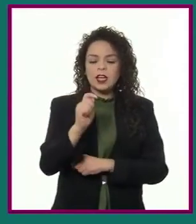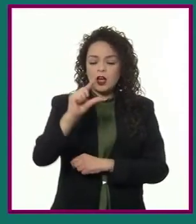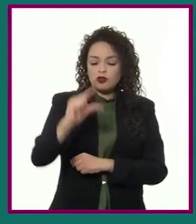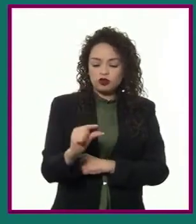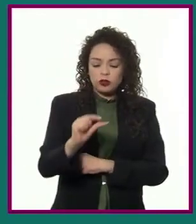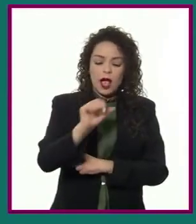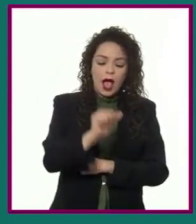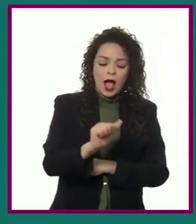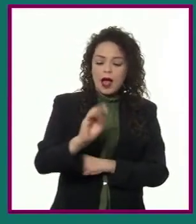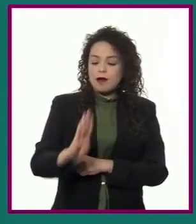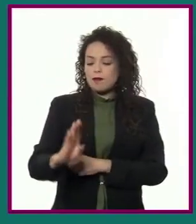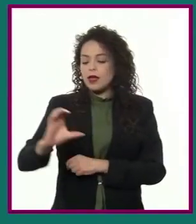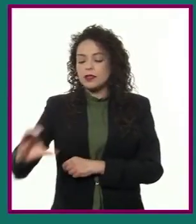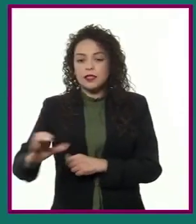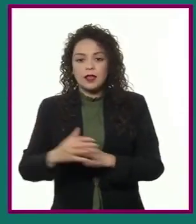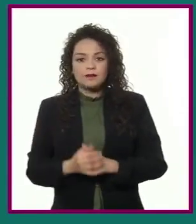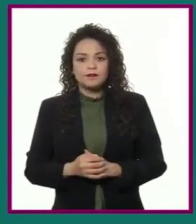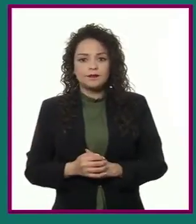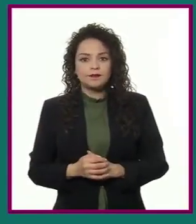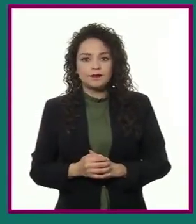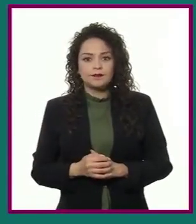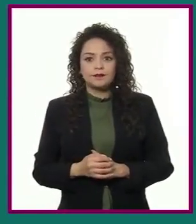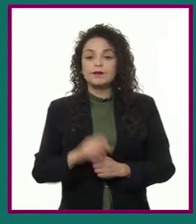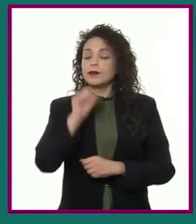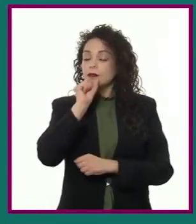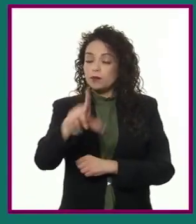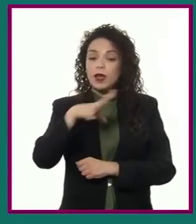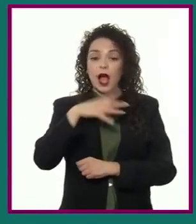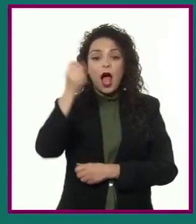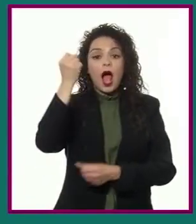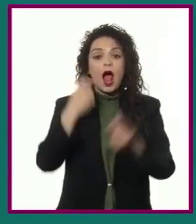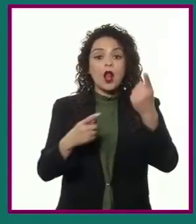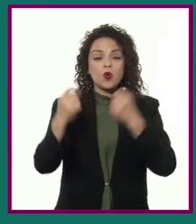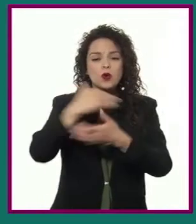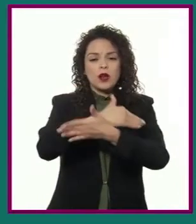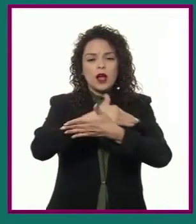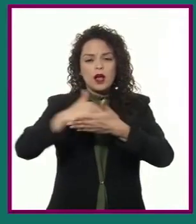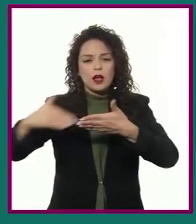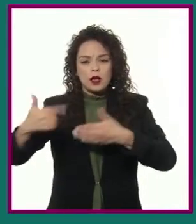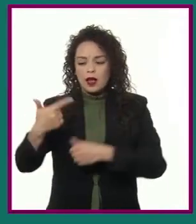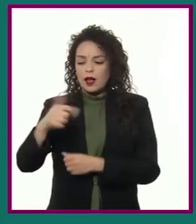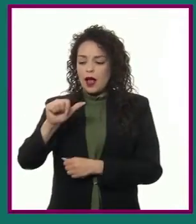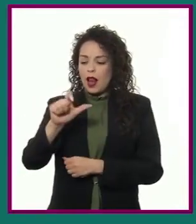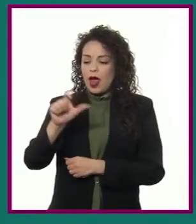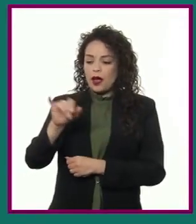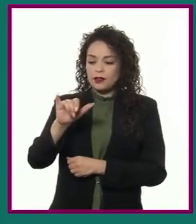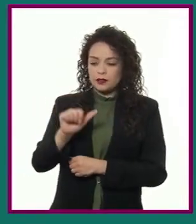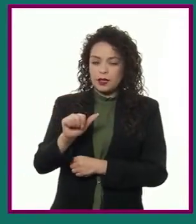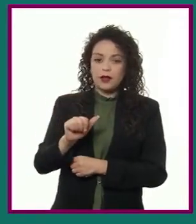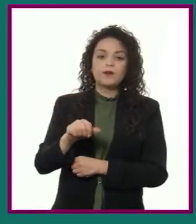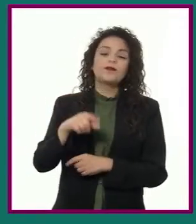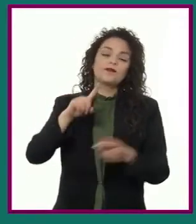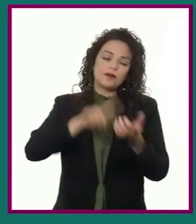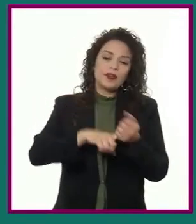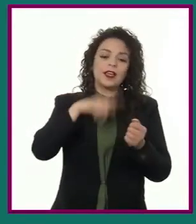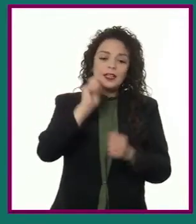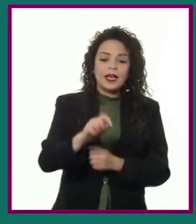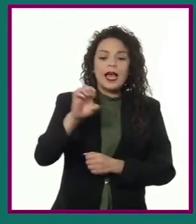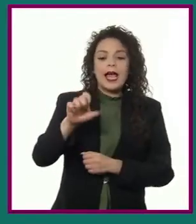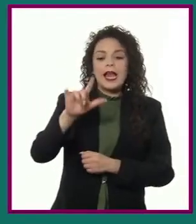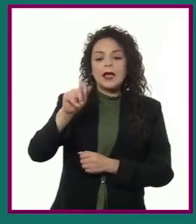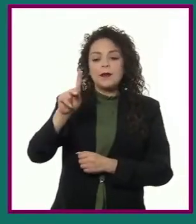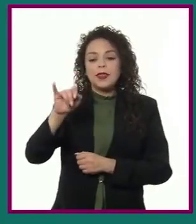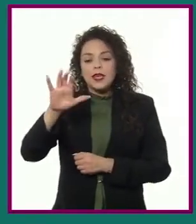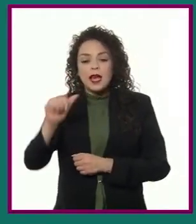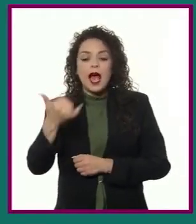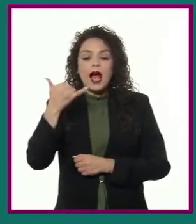C. También hay algunas galaxias intermedias entre las elípticas y las galaxias